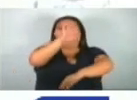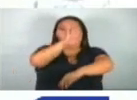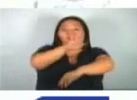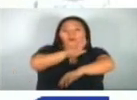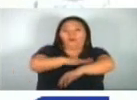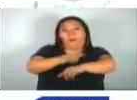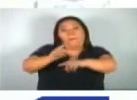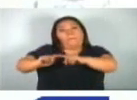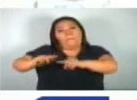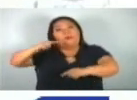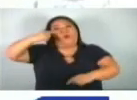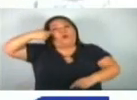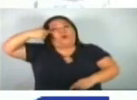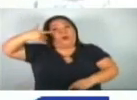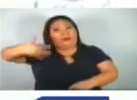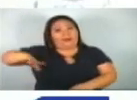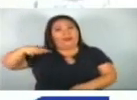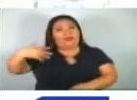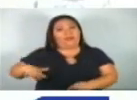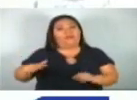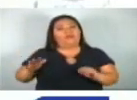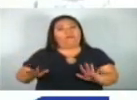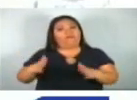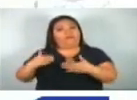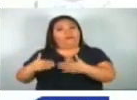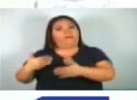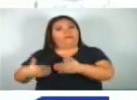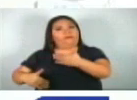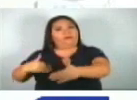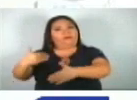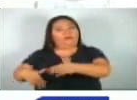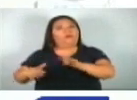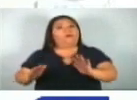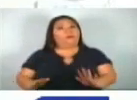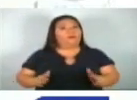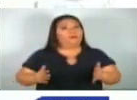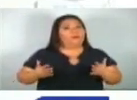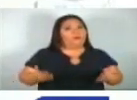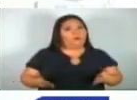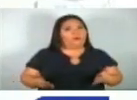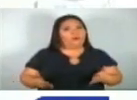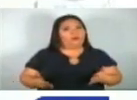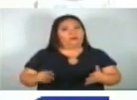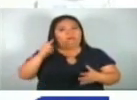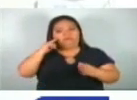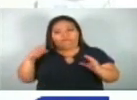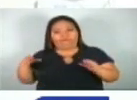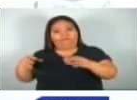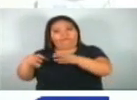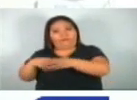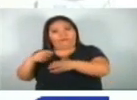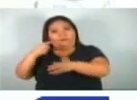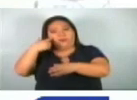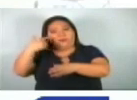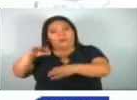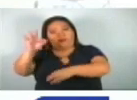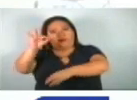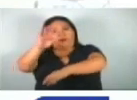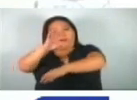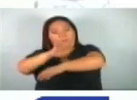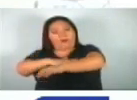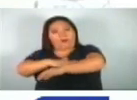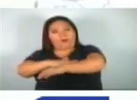grave se han incrementado con respecto a años previos, ¿no? Y cuando ya hay co-circulación de los 4 serotipos del